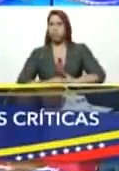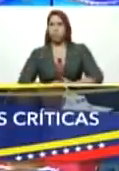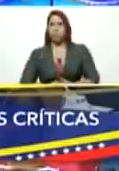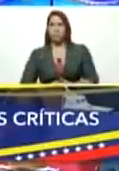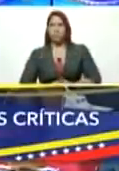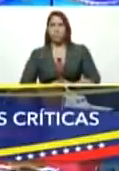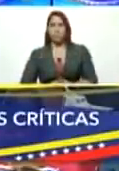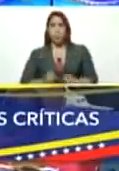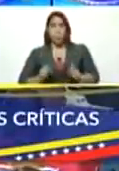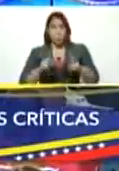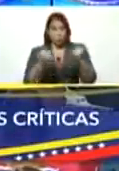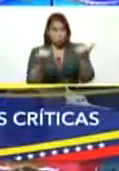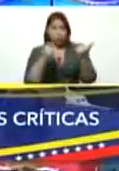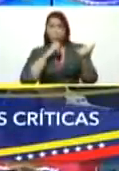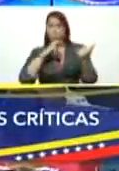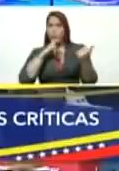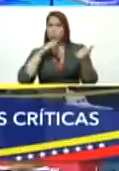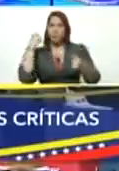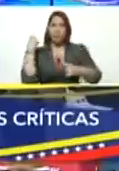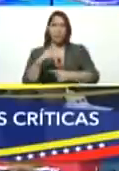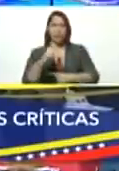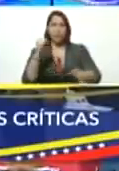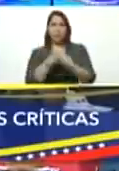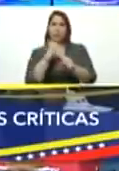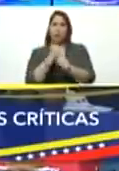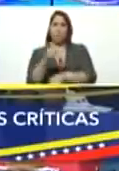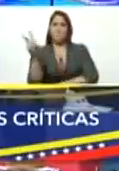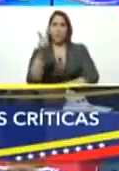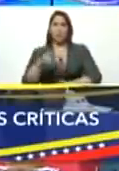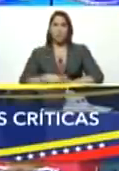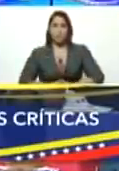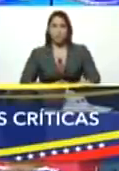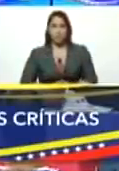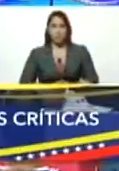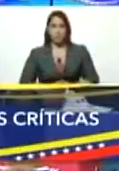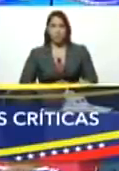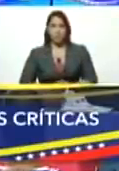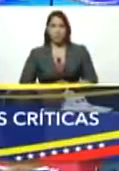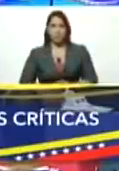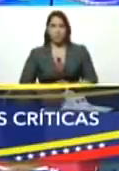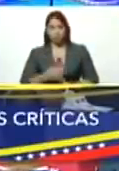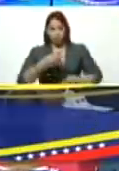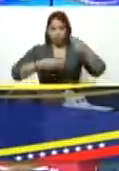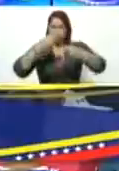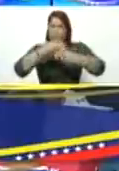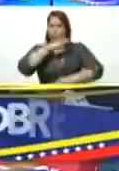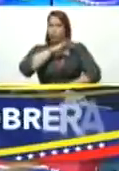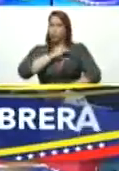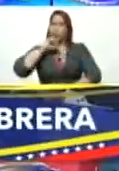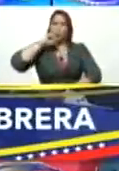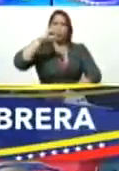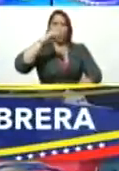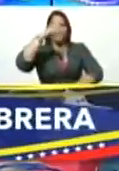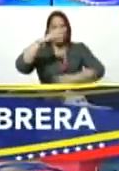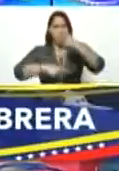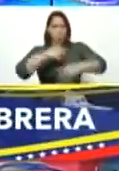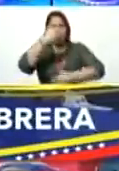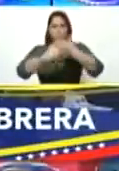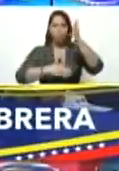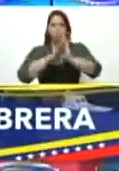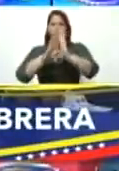es una oportunidad de oro que tiene la clase obrera venezolana de construir el socialismo productivo